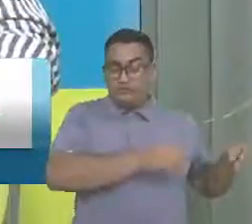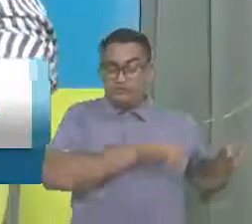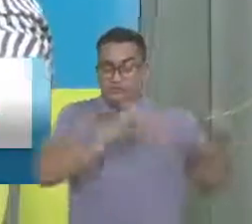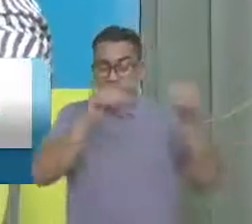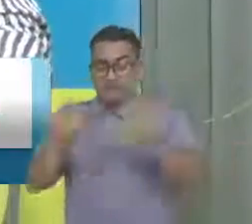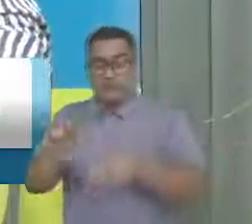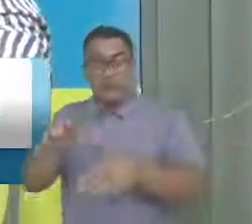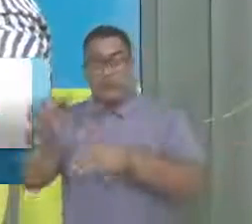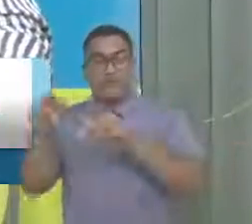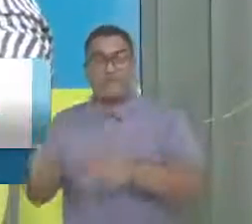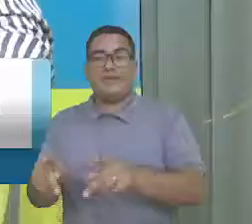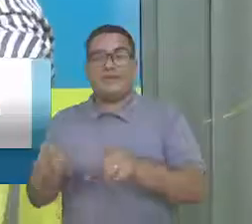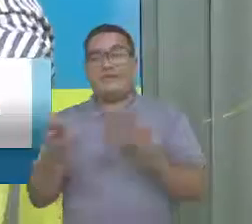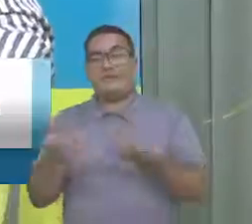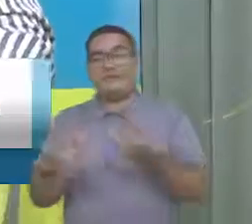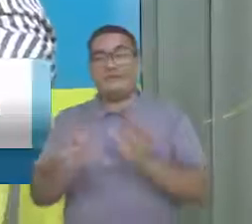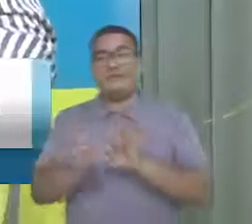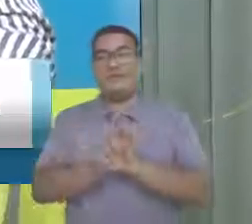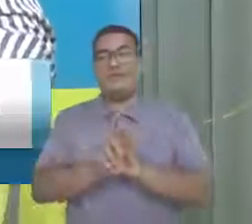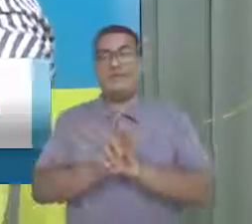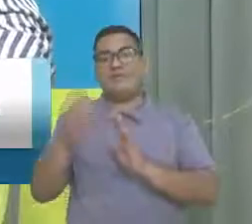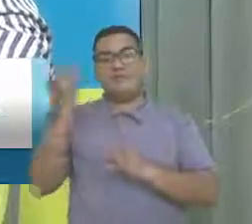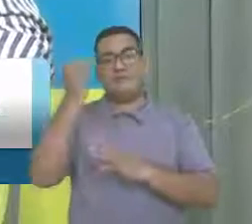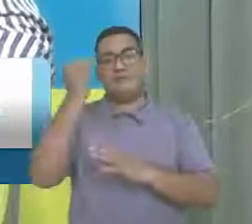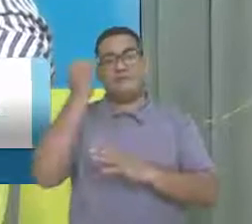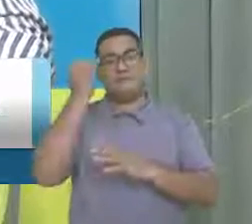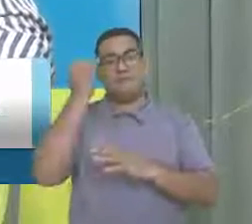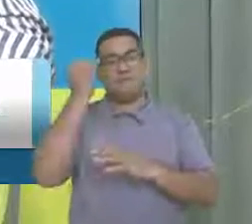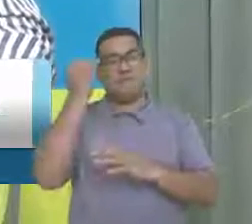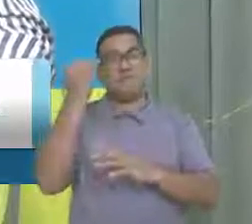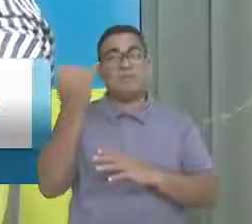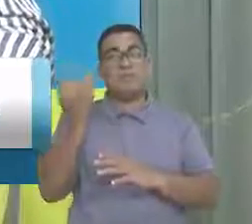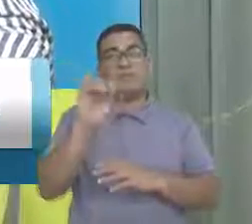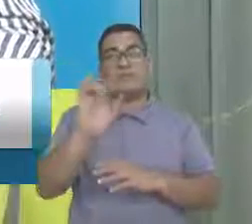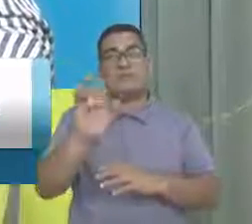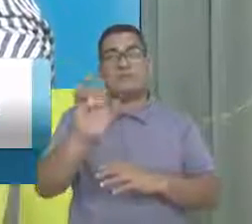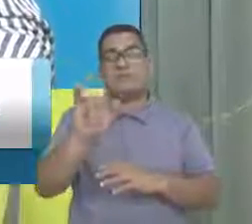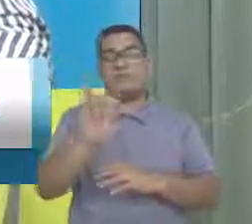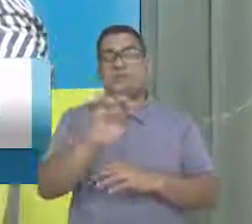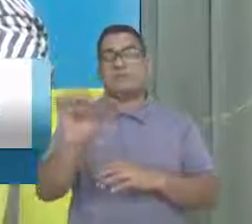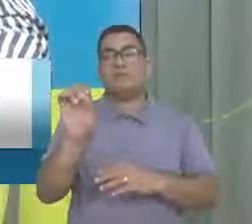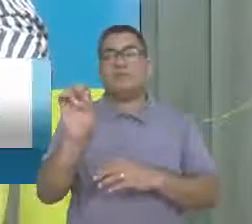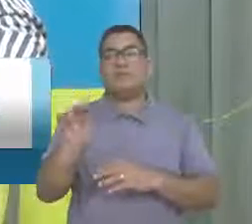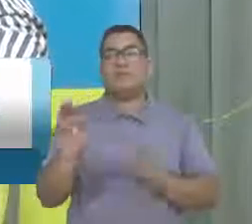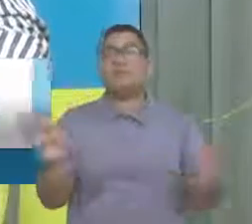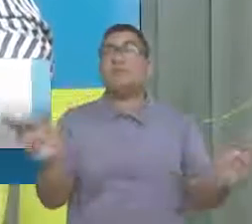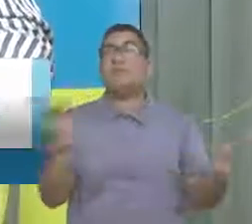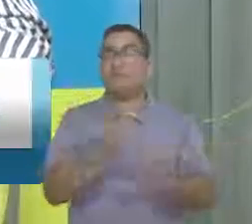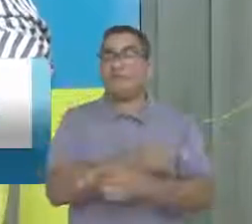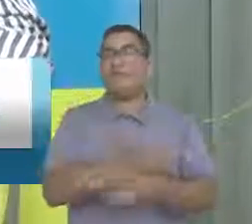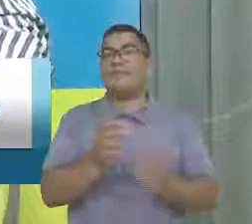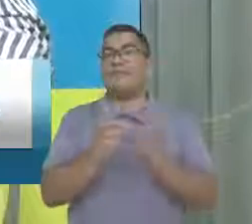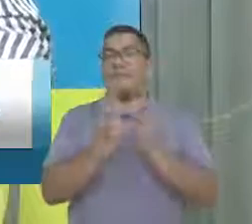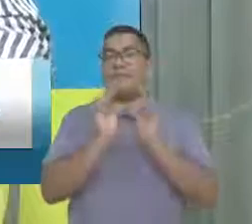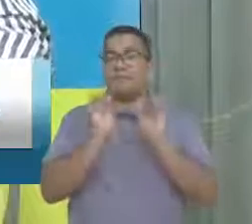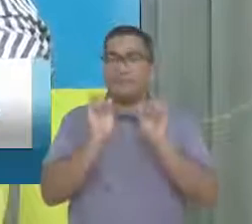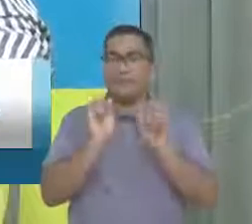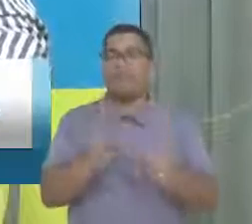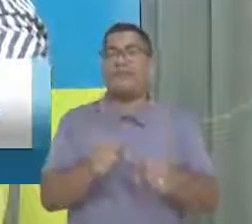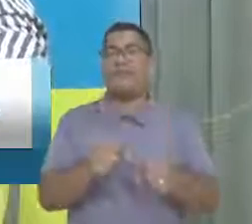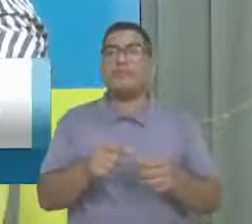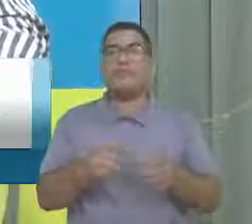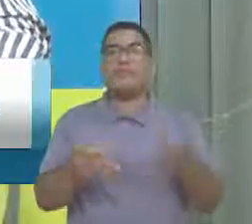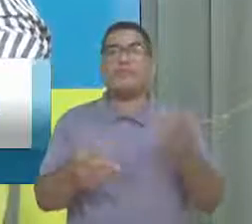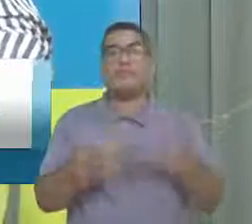ley nació por motivo de la enfermedad renal crónica. O sea, fue una propuesta a base de eso, que estaba causando